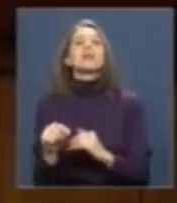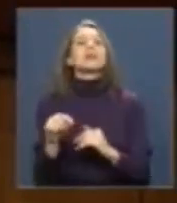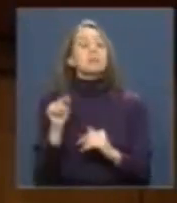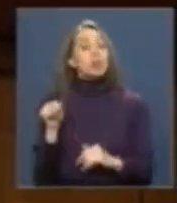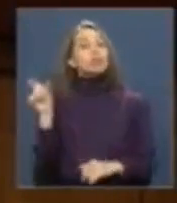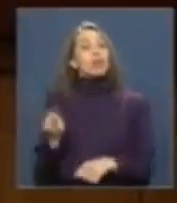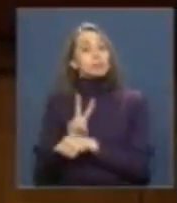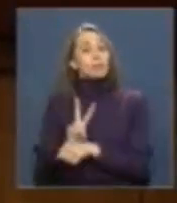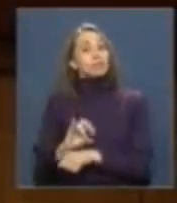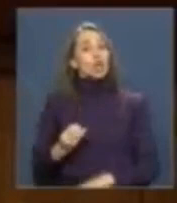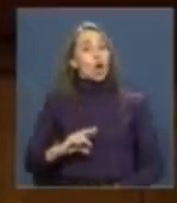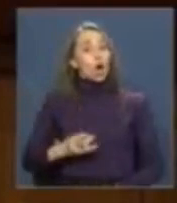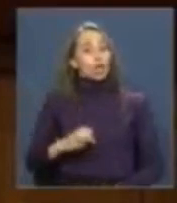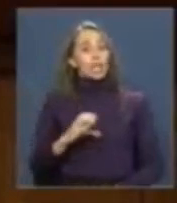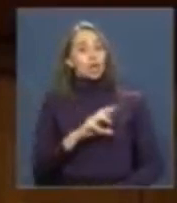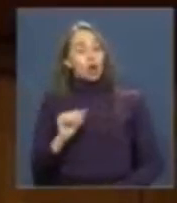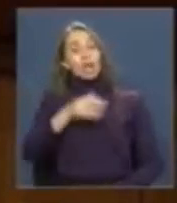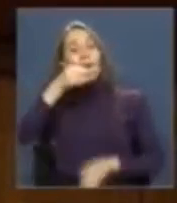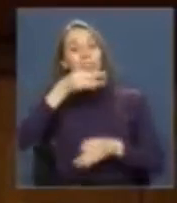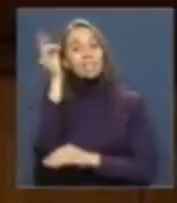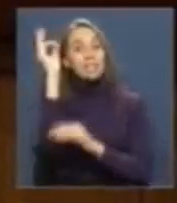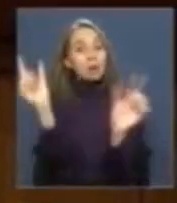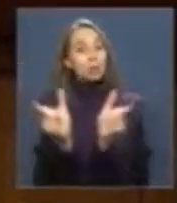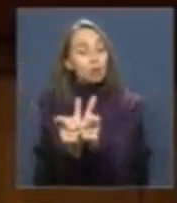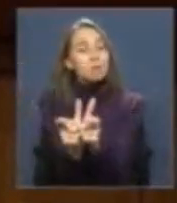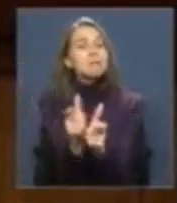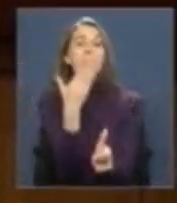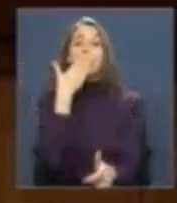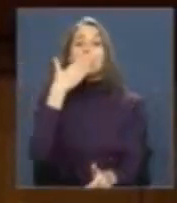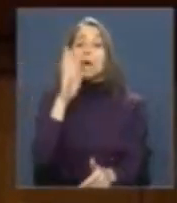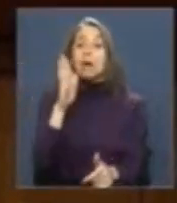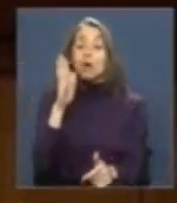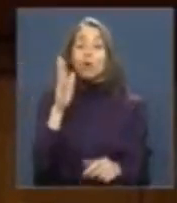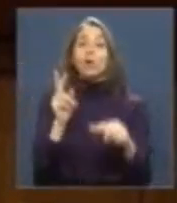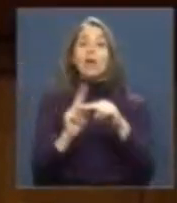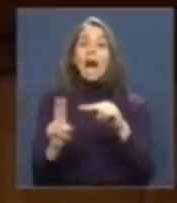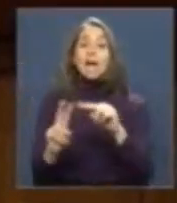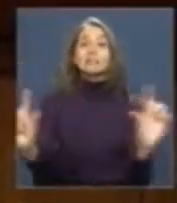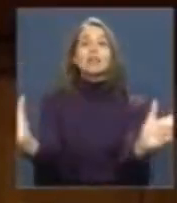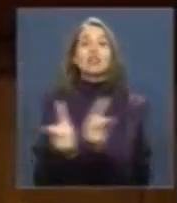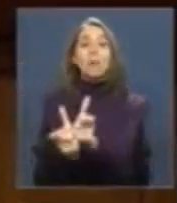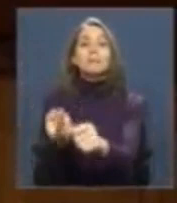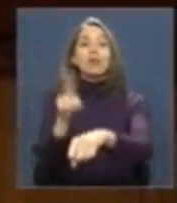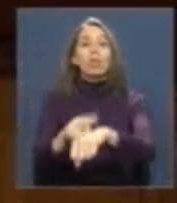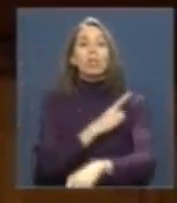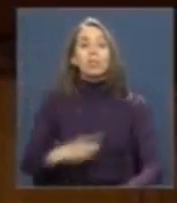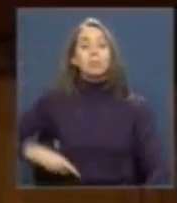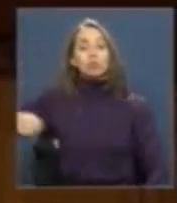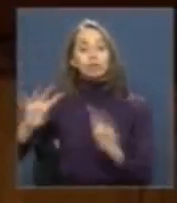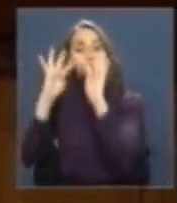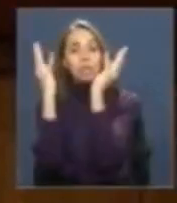el profesor jorge correa sería aconsejable la formación de una comisión mixta que dote de